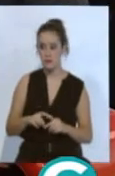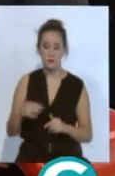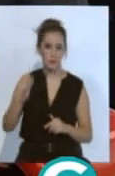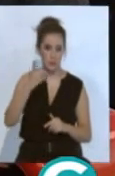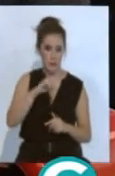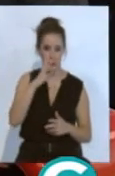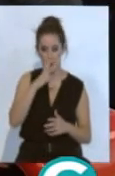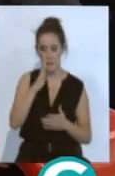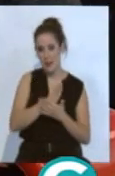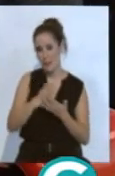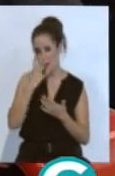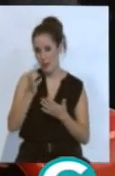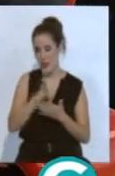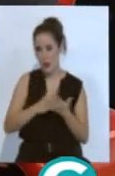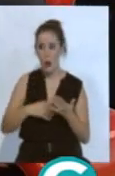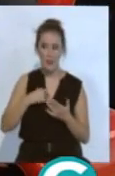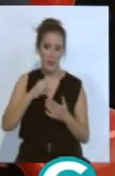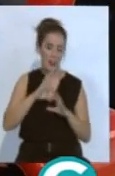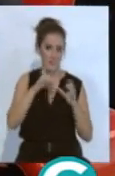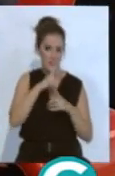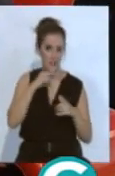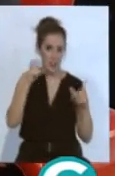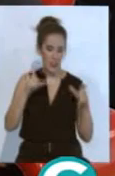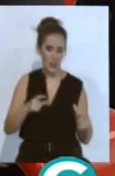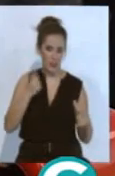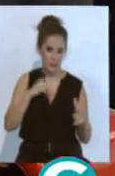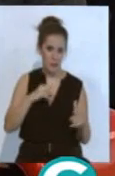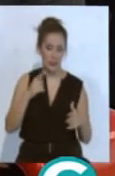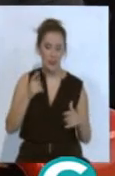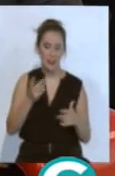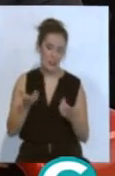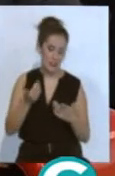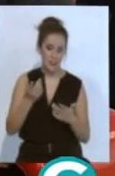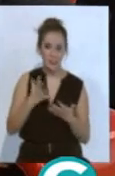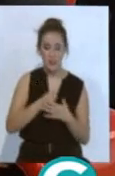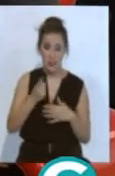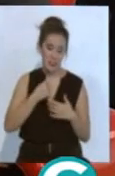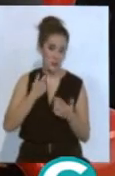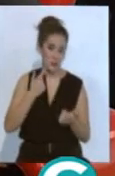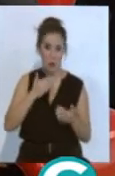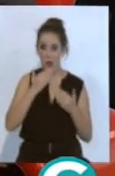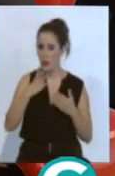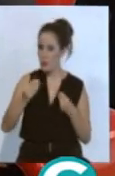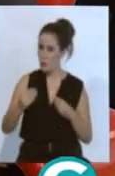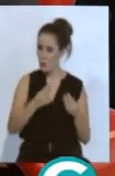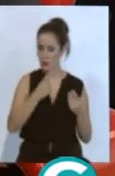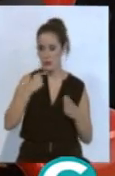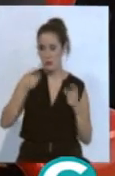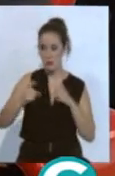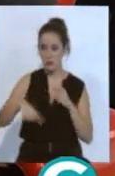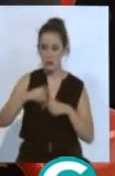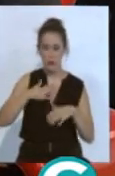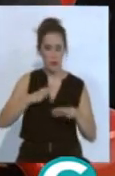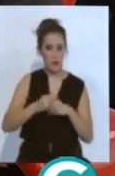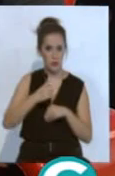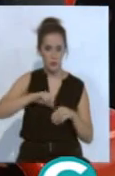bizcocho. Y los niños no me dejan dormir la siesta. Y entonces eso, yo agradezco mucho de que todo el mundo esté con nosotros